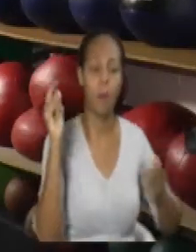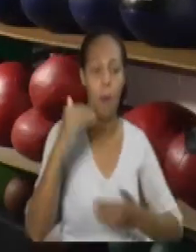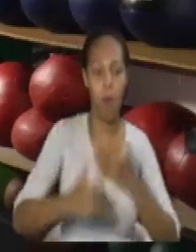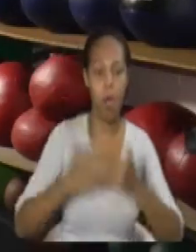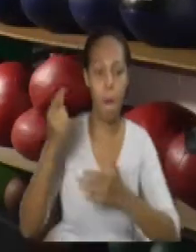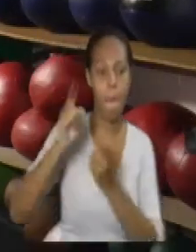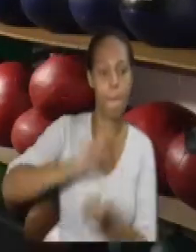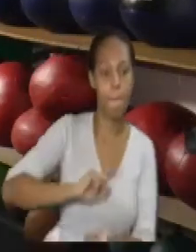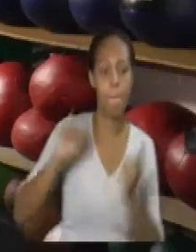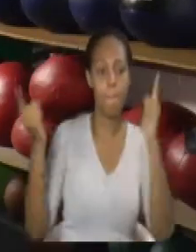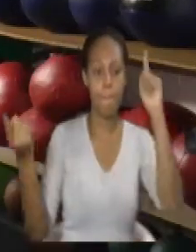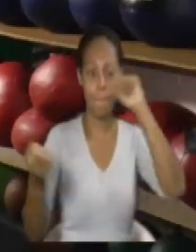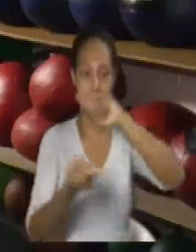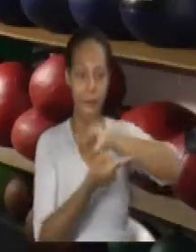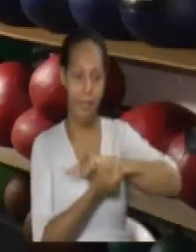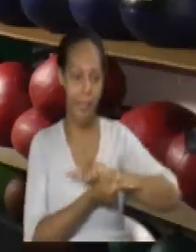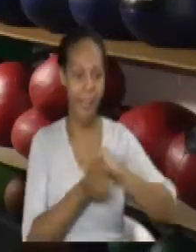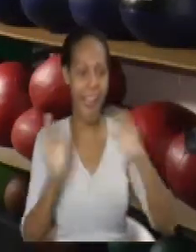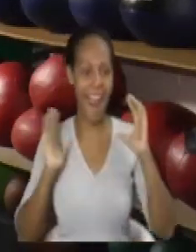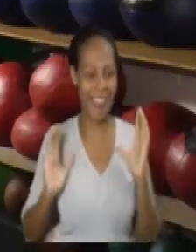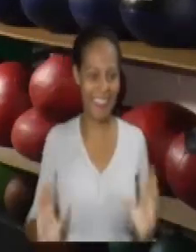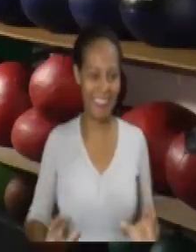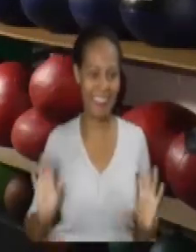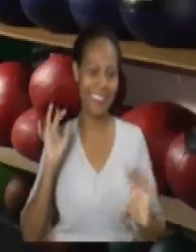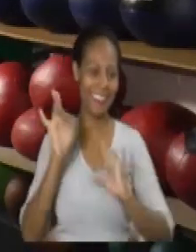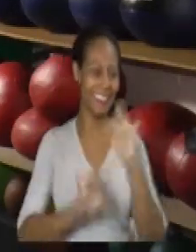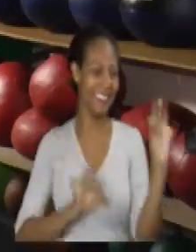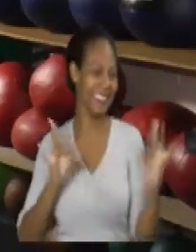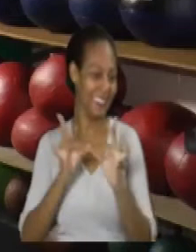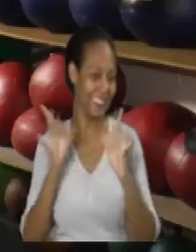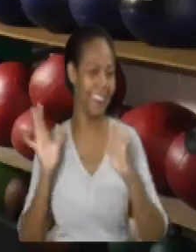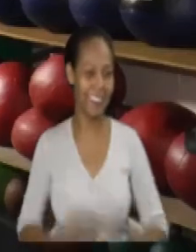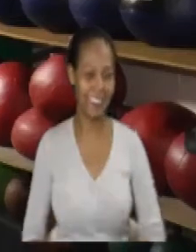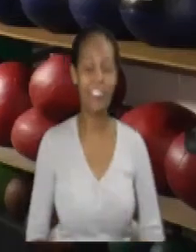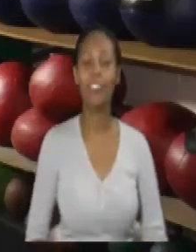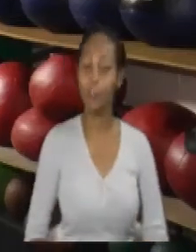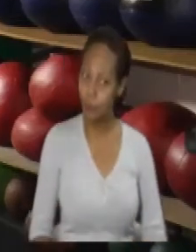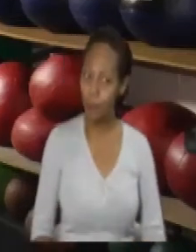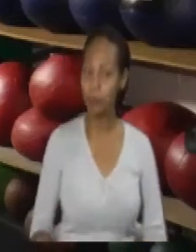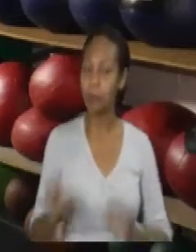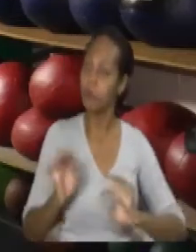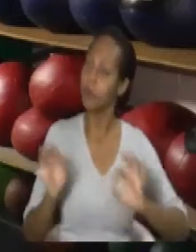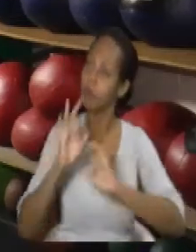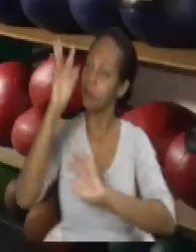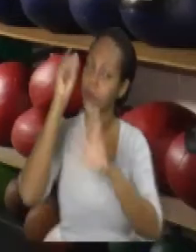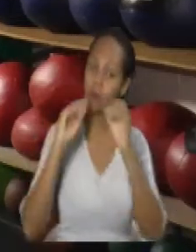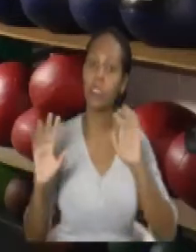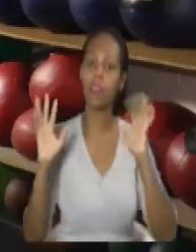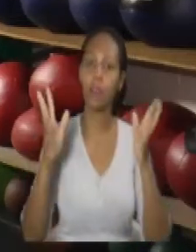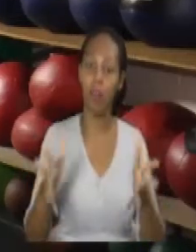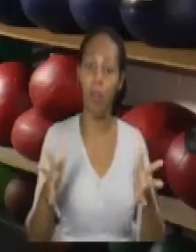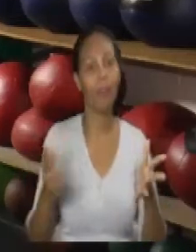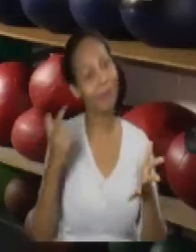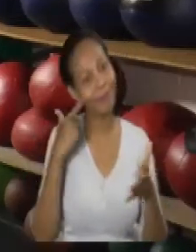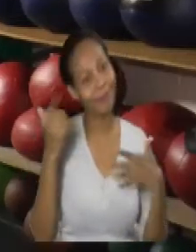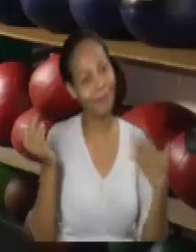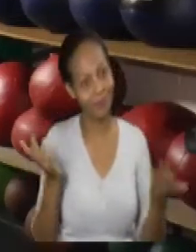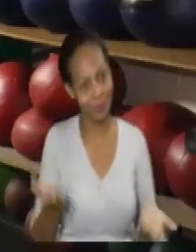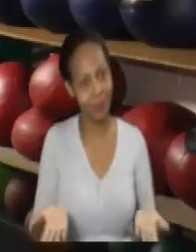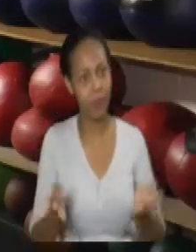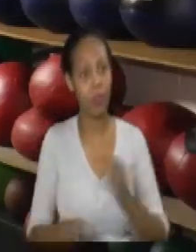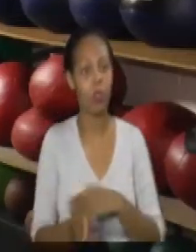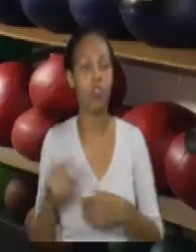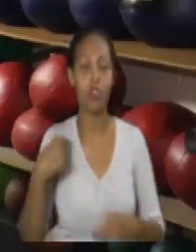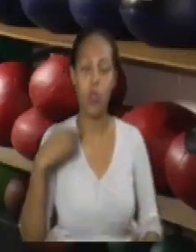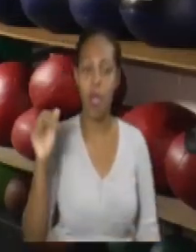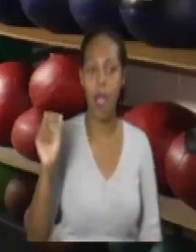en su cuerpo. Cuídense mucho, prepárense, entrénense, edúquense y sigan este gran programa. Soy